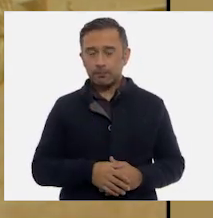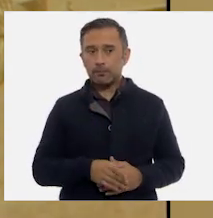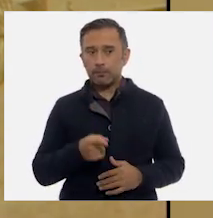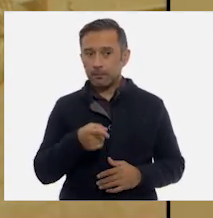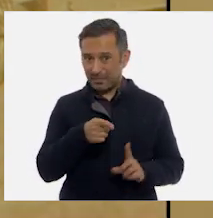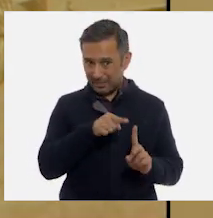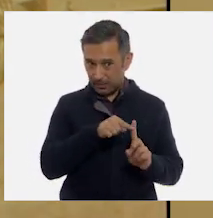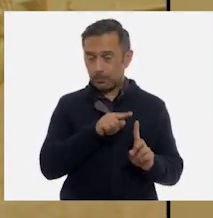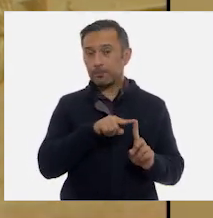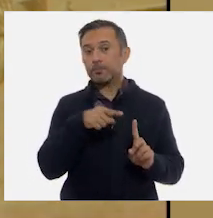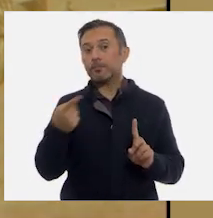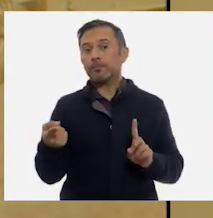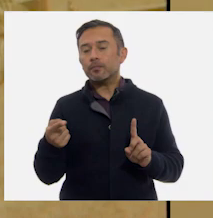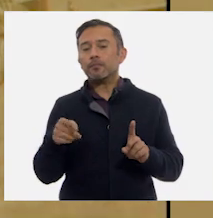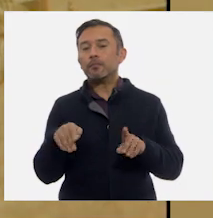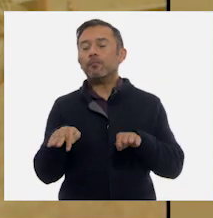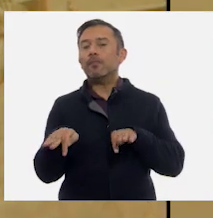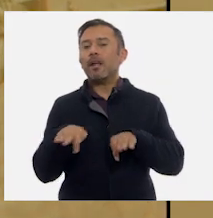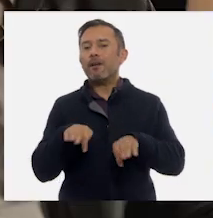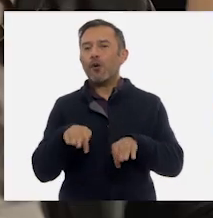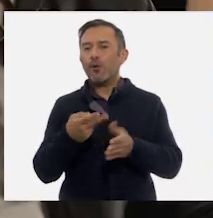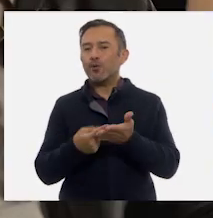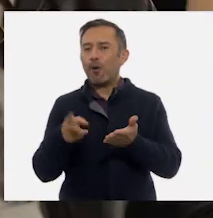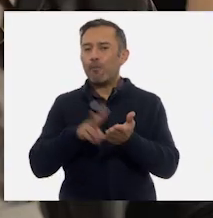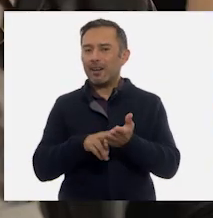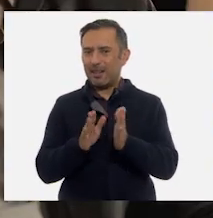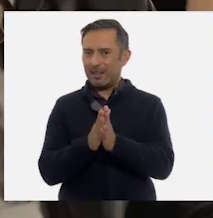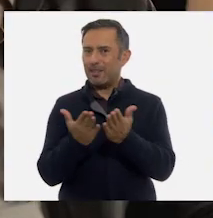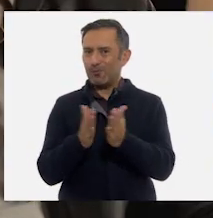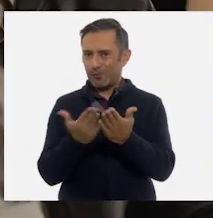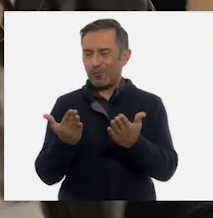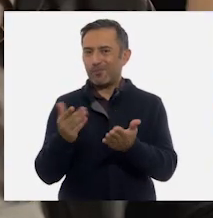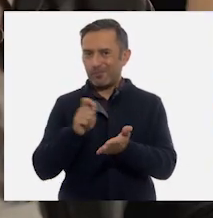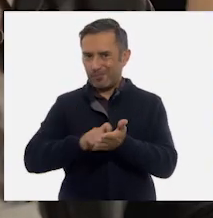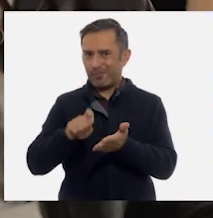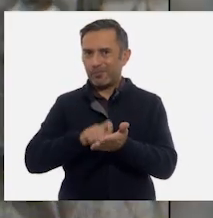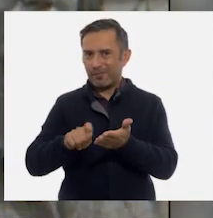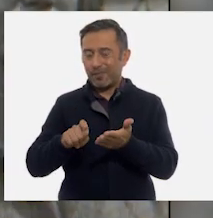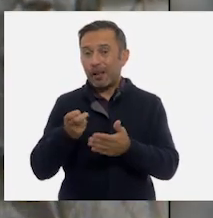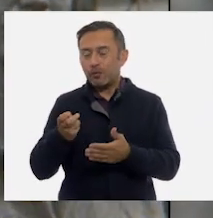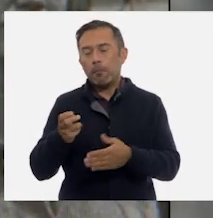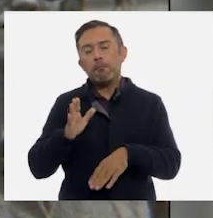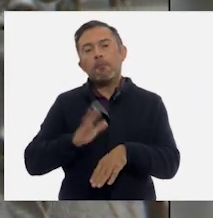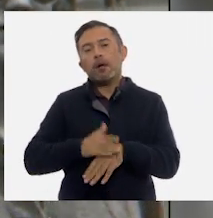su trabajo literario que le importaba mucho más.